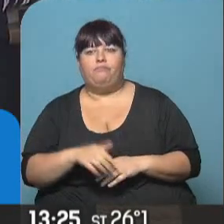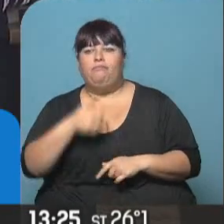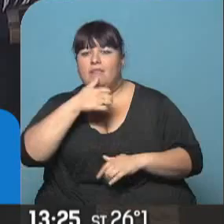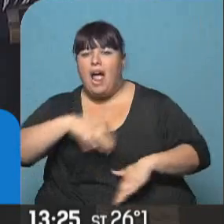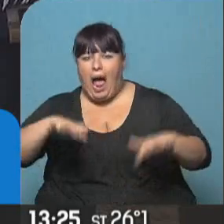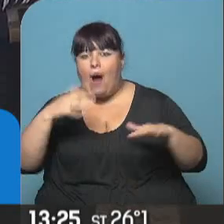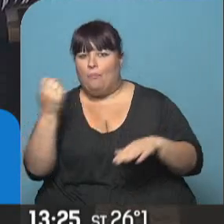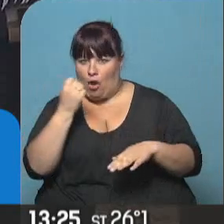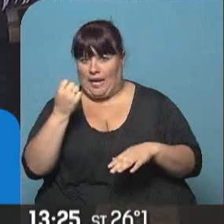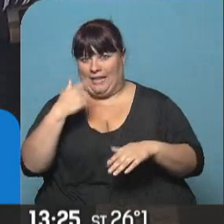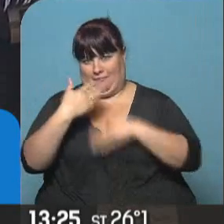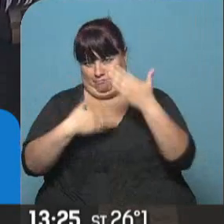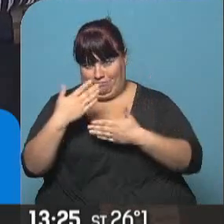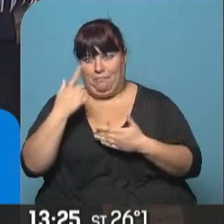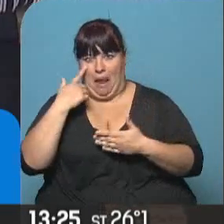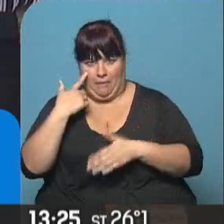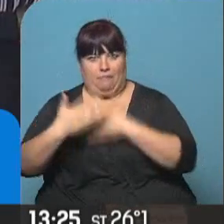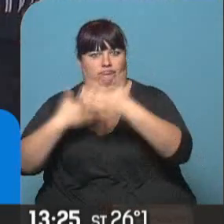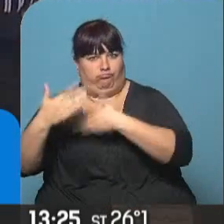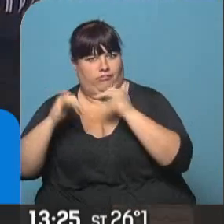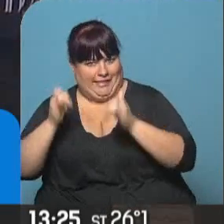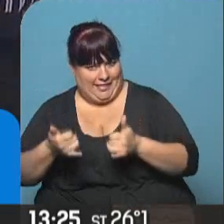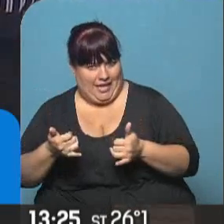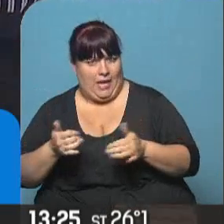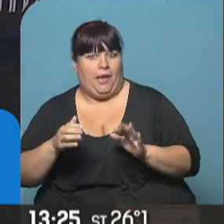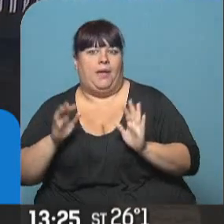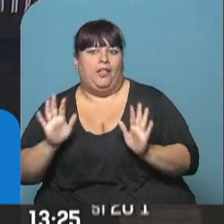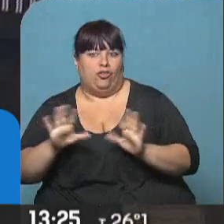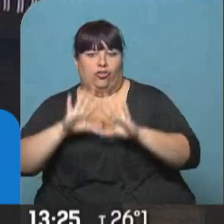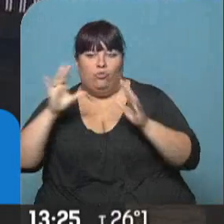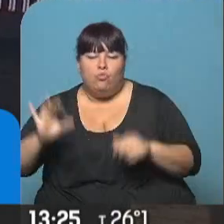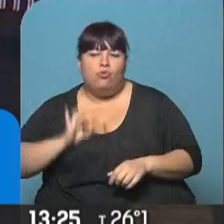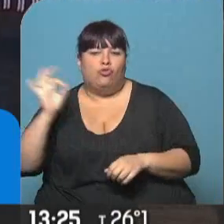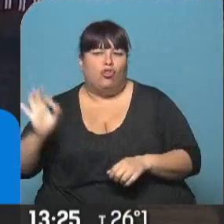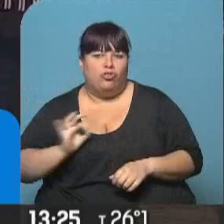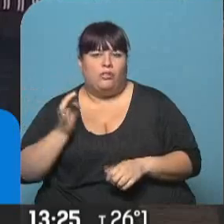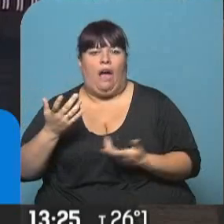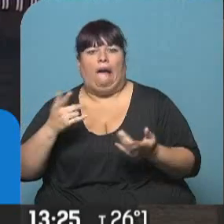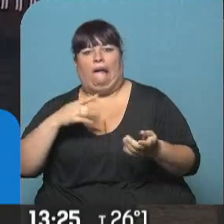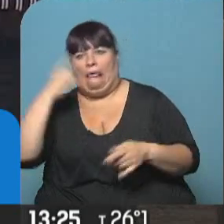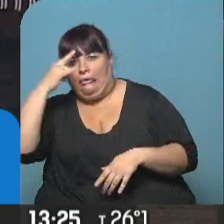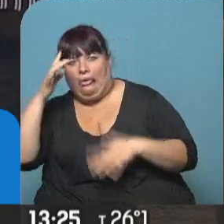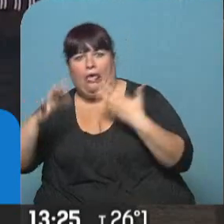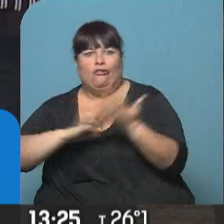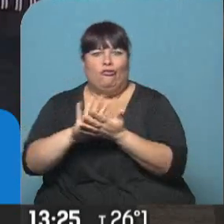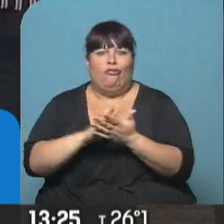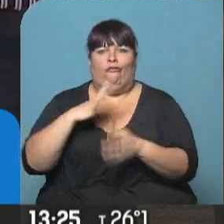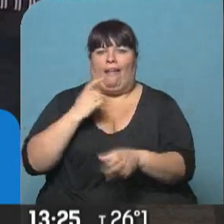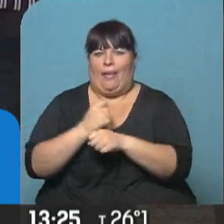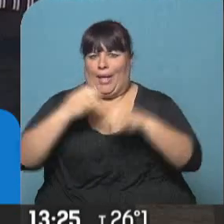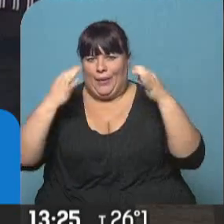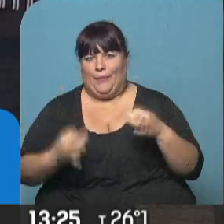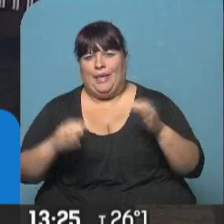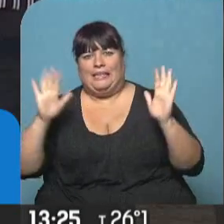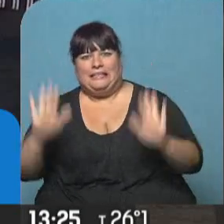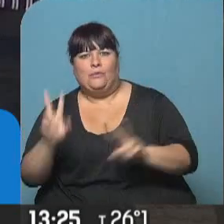agua es necesaria para poder crecer para poder desarrollarnos y todo estos años de improvisación y de no trabajar en